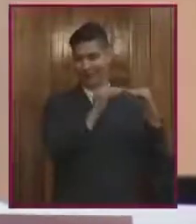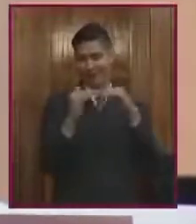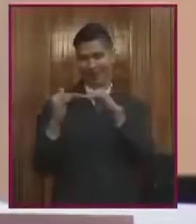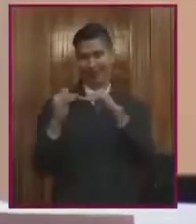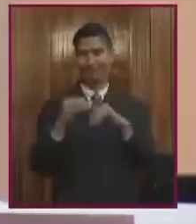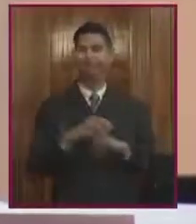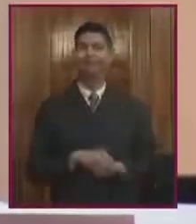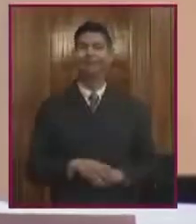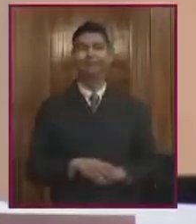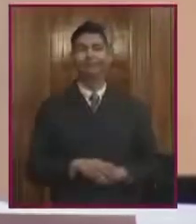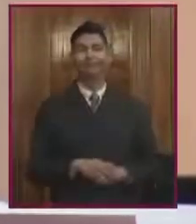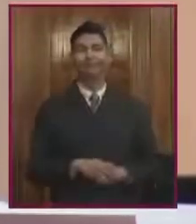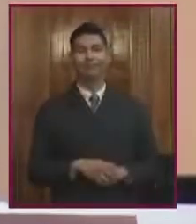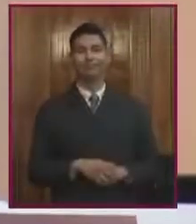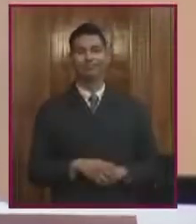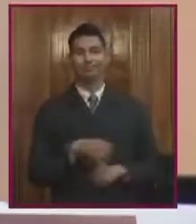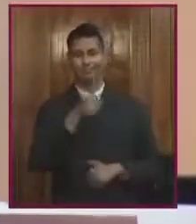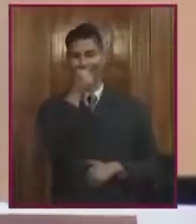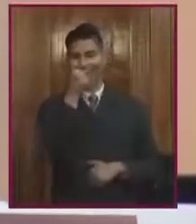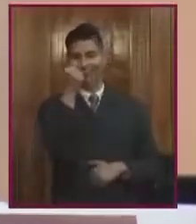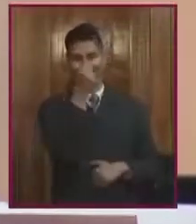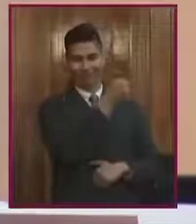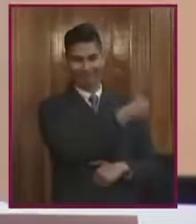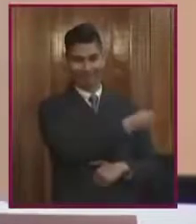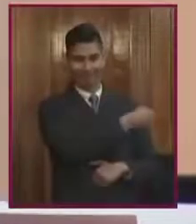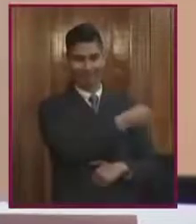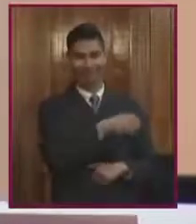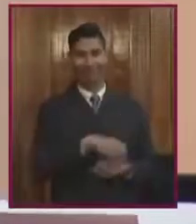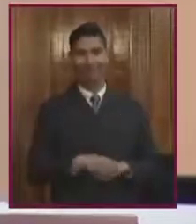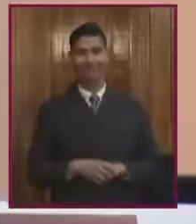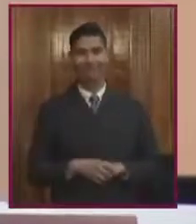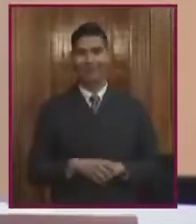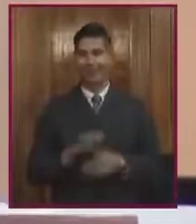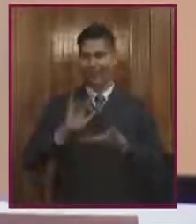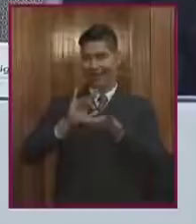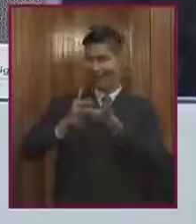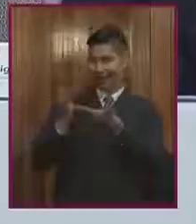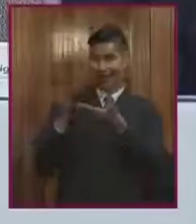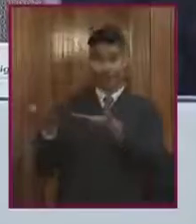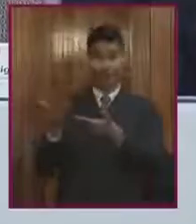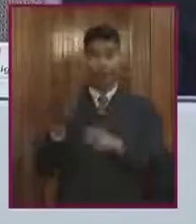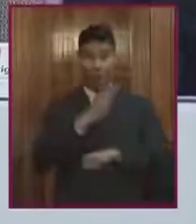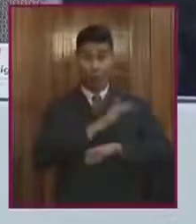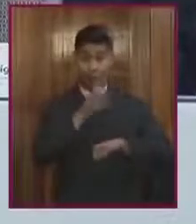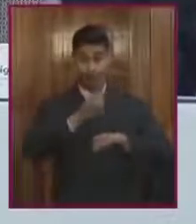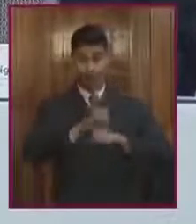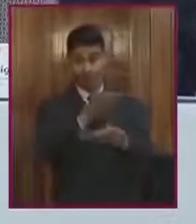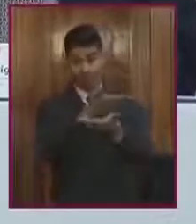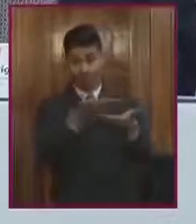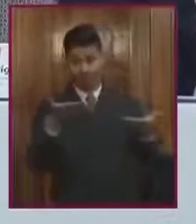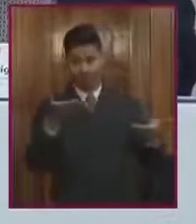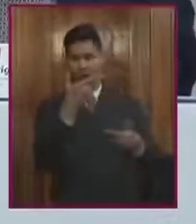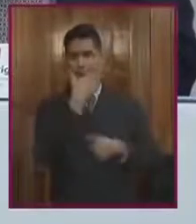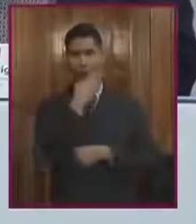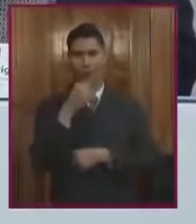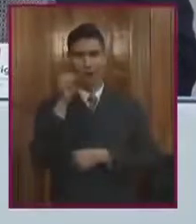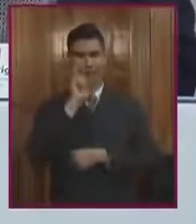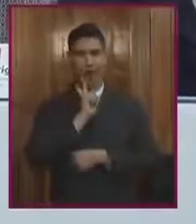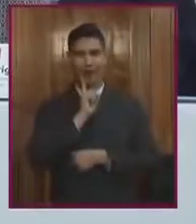Por favor, le damos la palabra a la maestra Delfina Muy amable, Gómez. gracias. Buenos días a todas y a todos